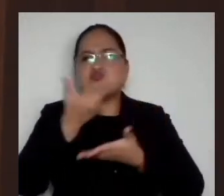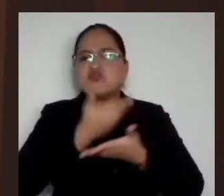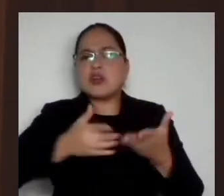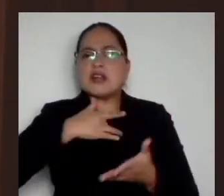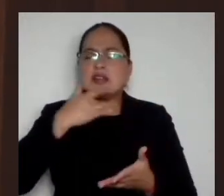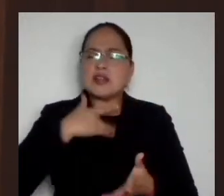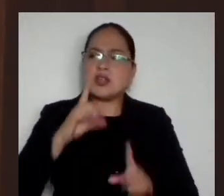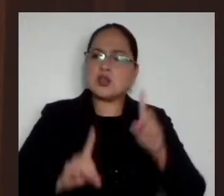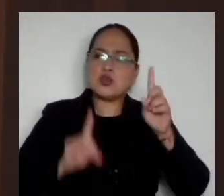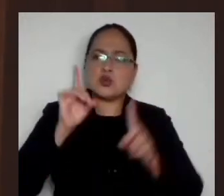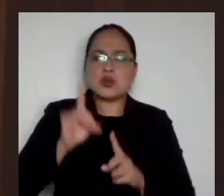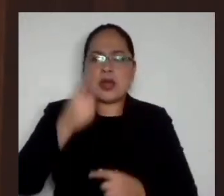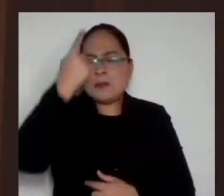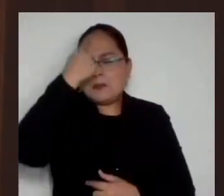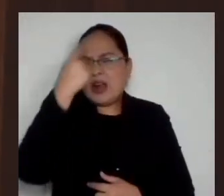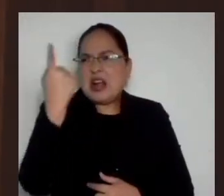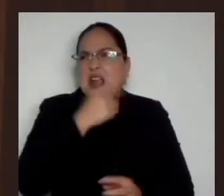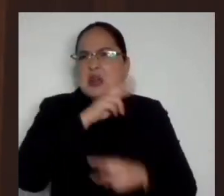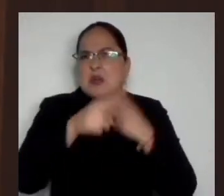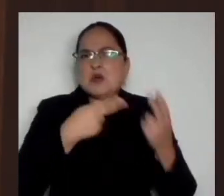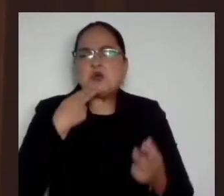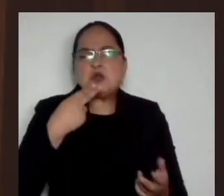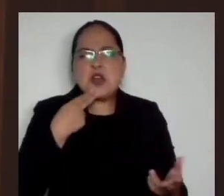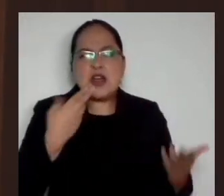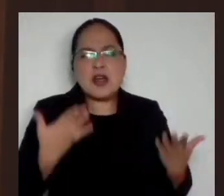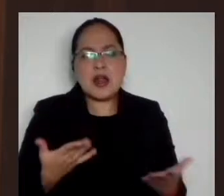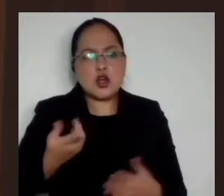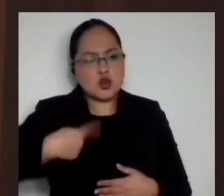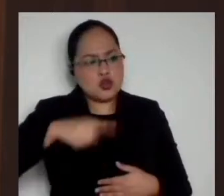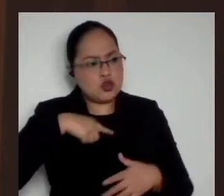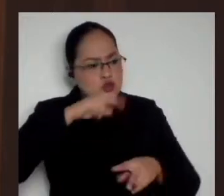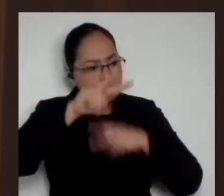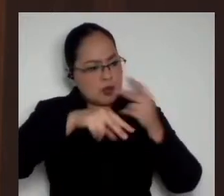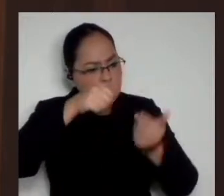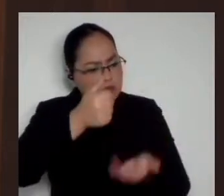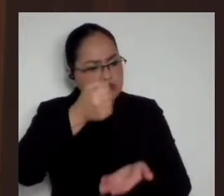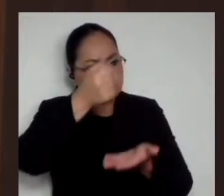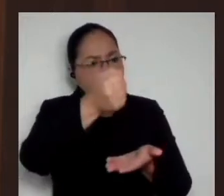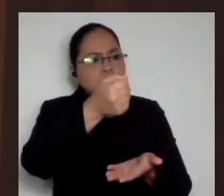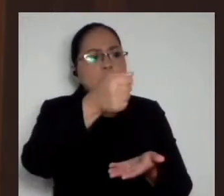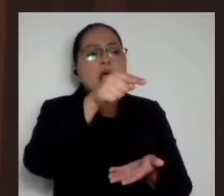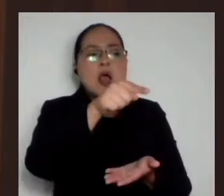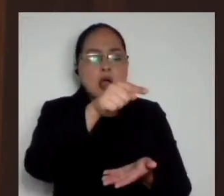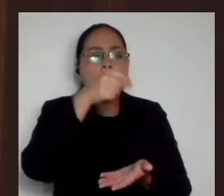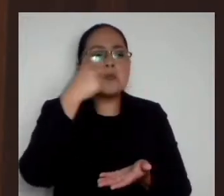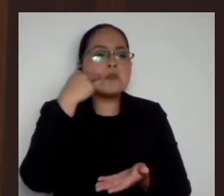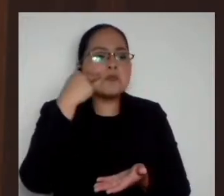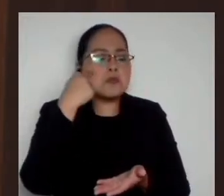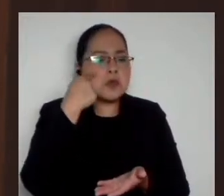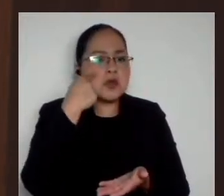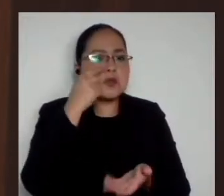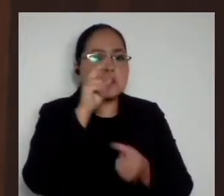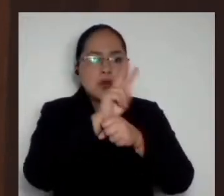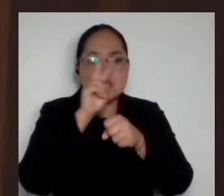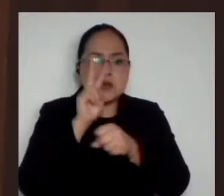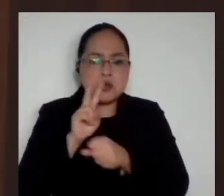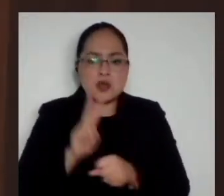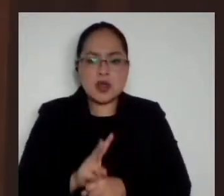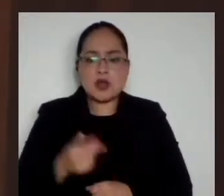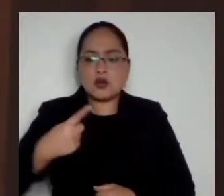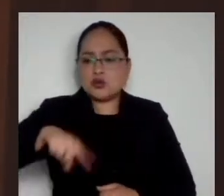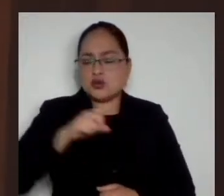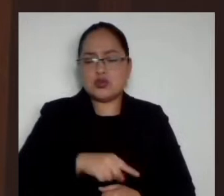se va a utilizar el dinero y por eso lo estaremos vigilando, porque no podemos permitir la desviación